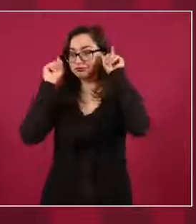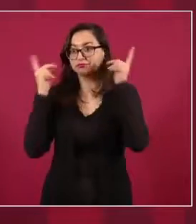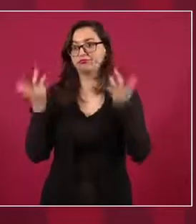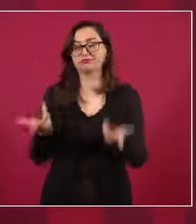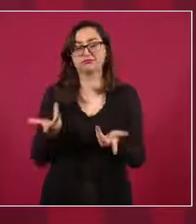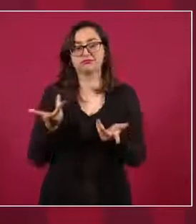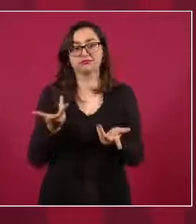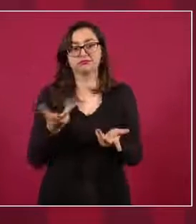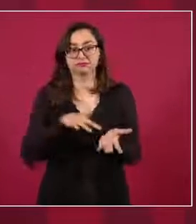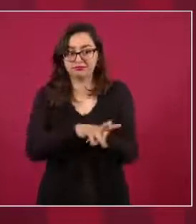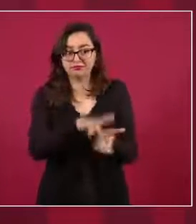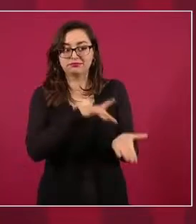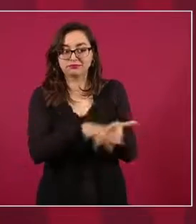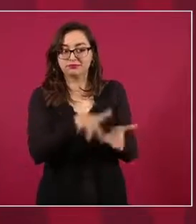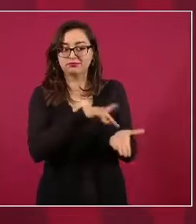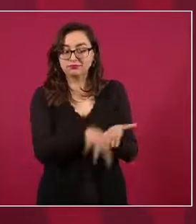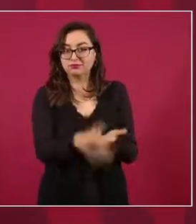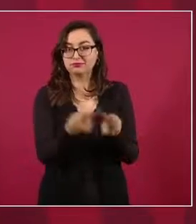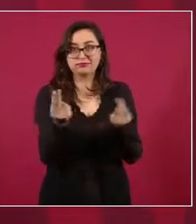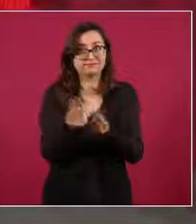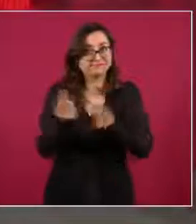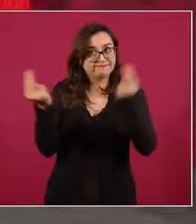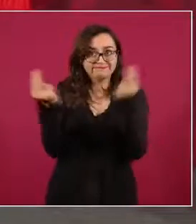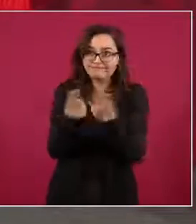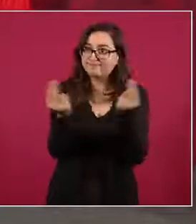apoyando a la Guardia Nacional